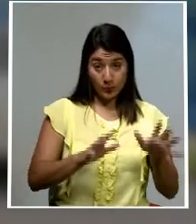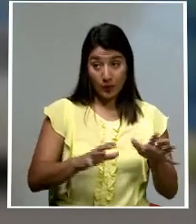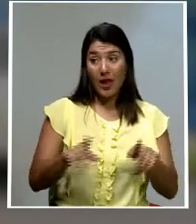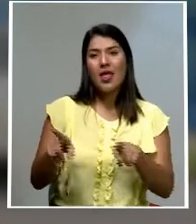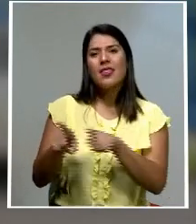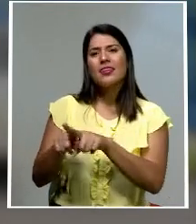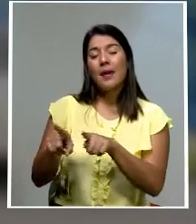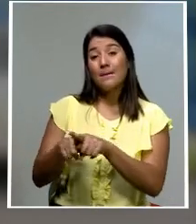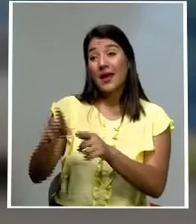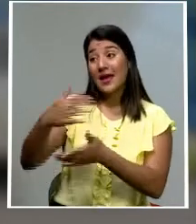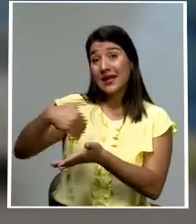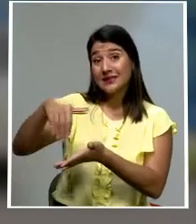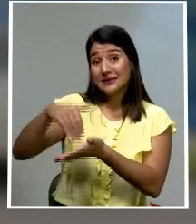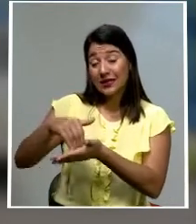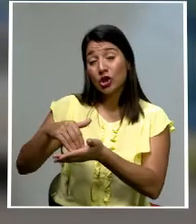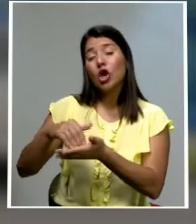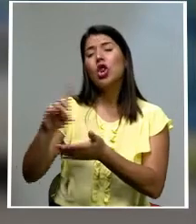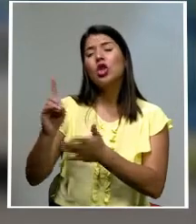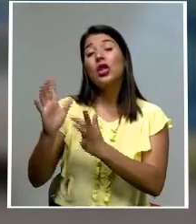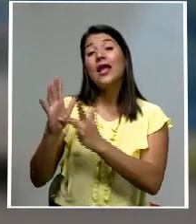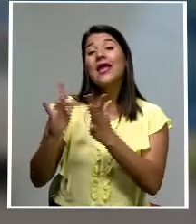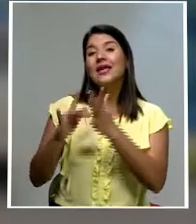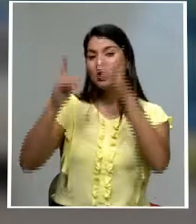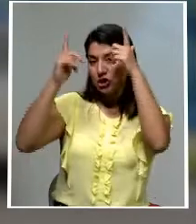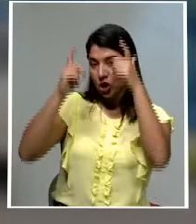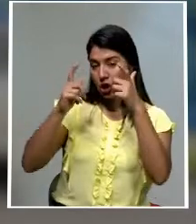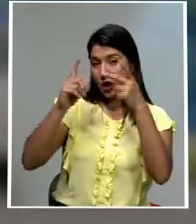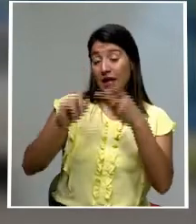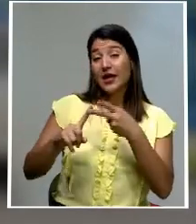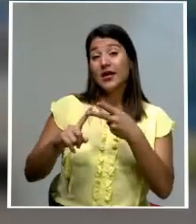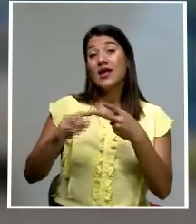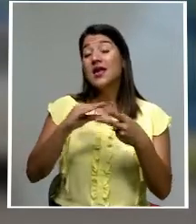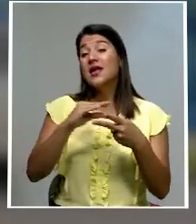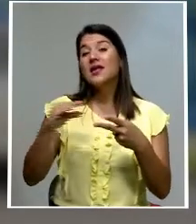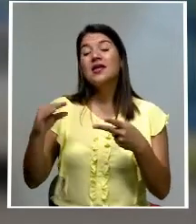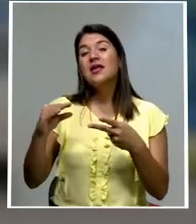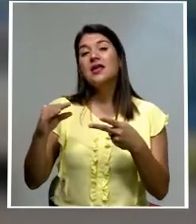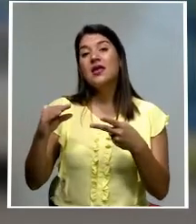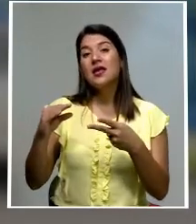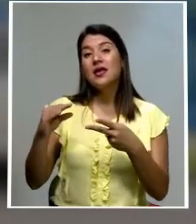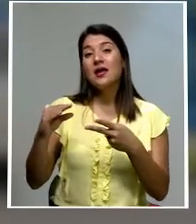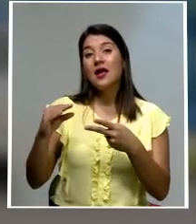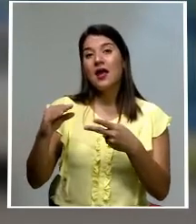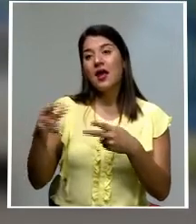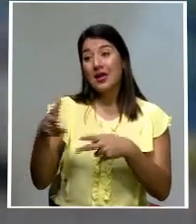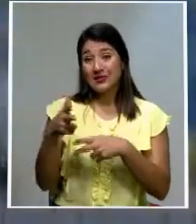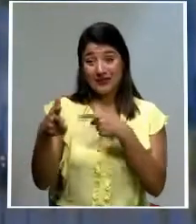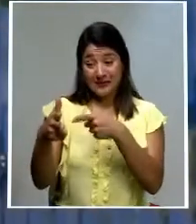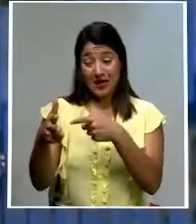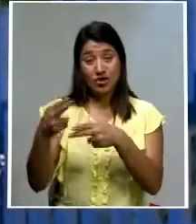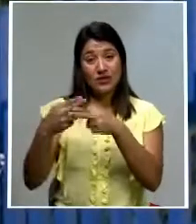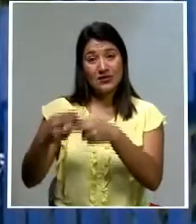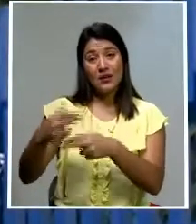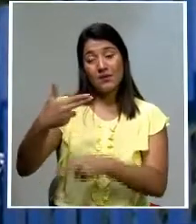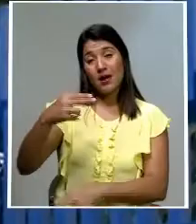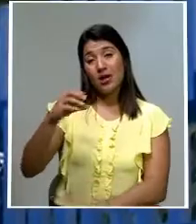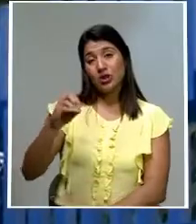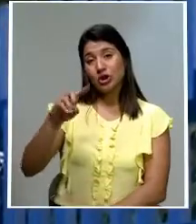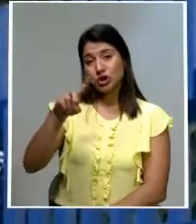de acogida en Cristo Rey y en el gran área metropolitana la unidad móvil Choza Esperanza. Al